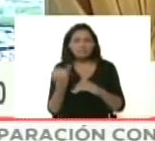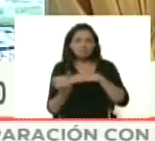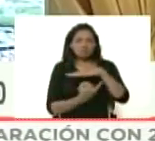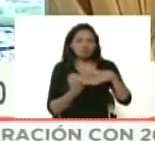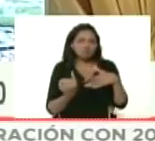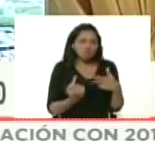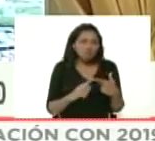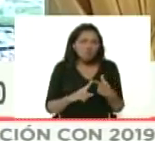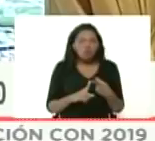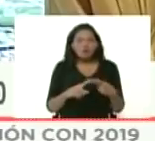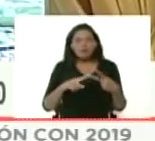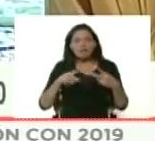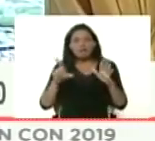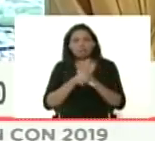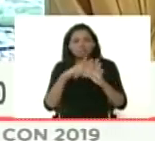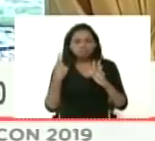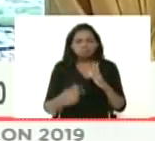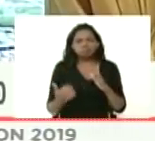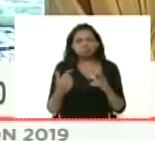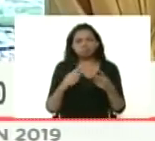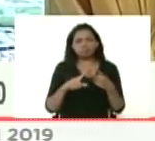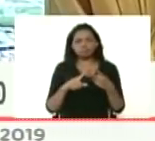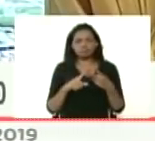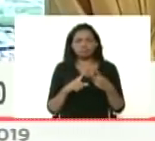institucional, legal,